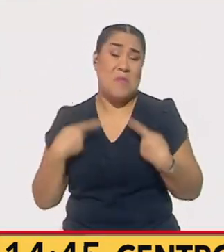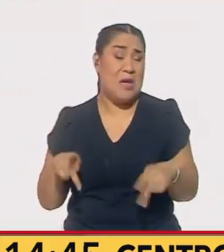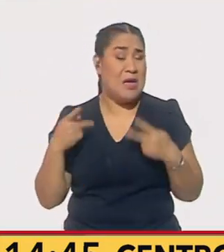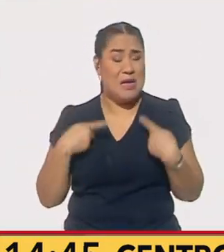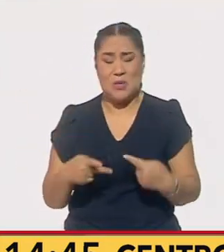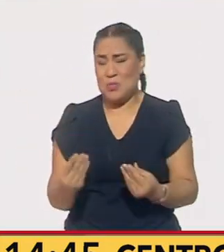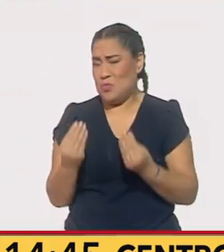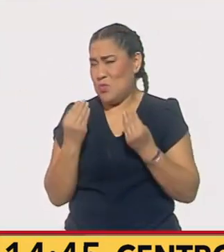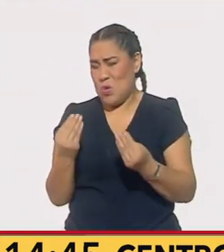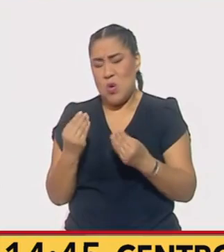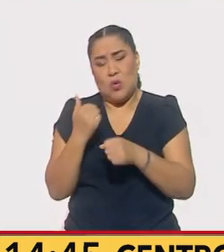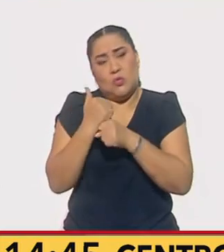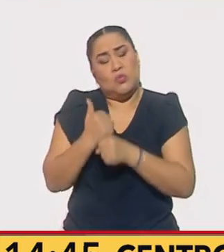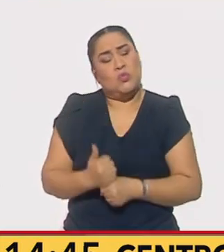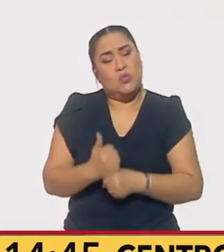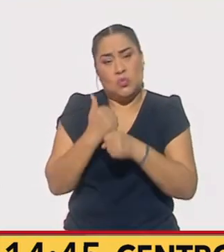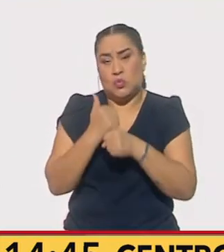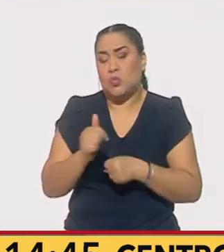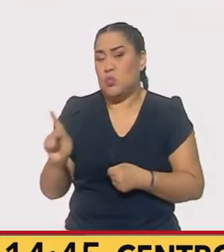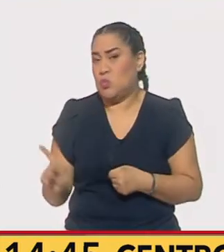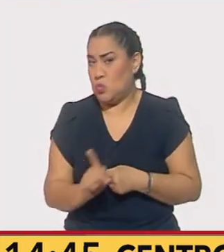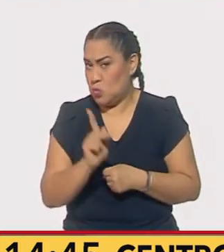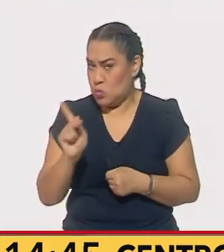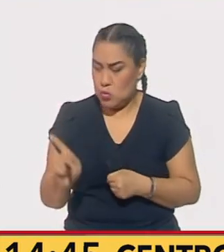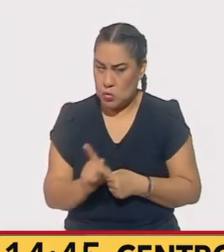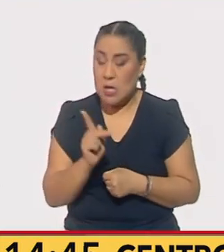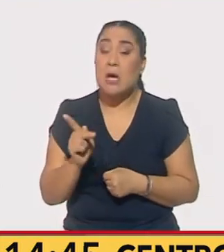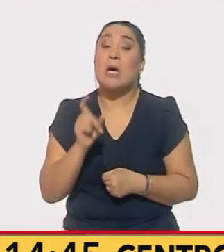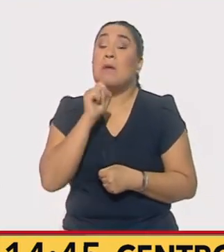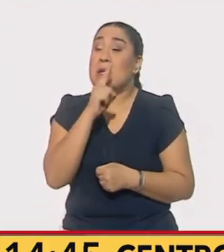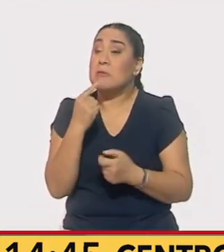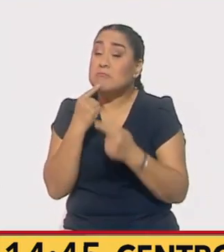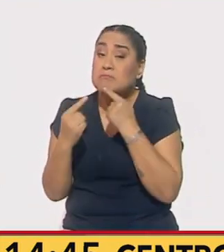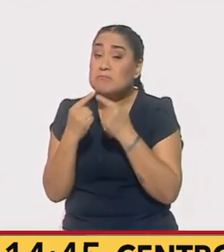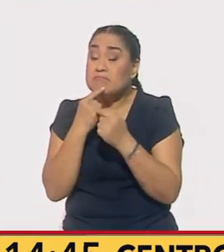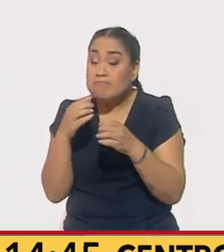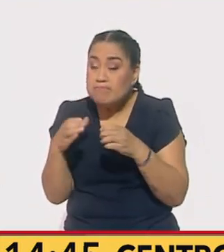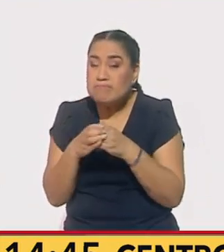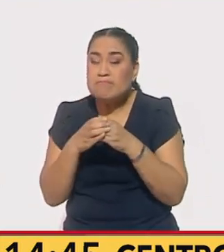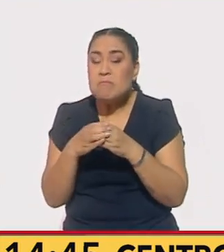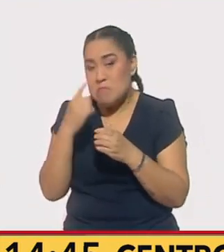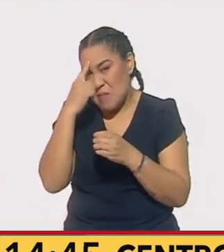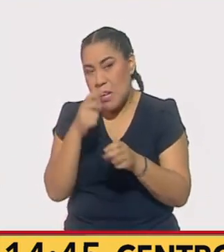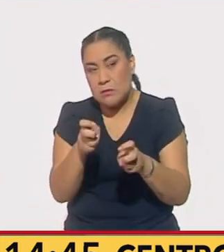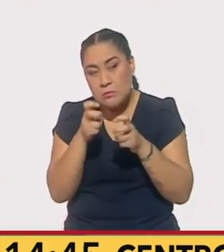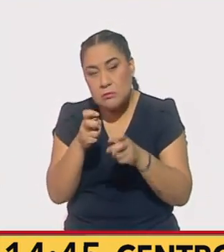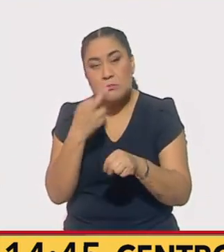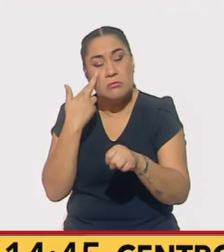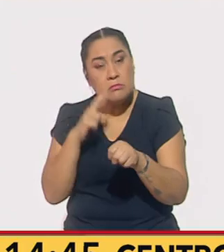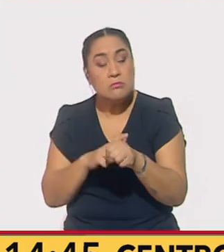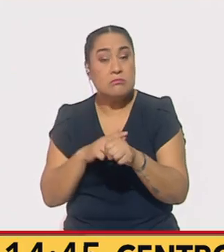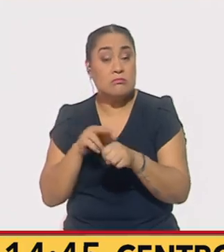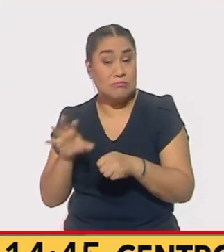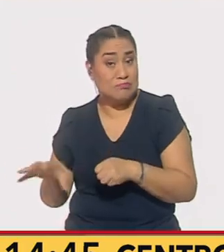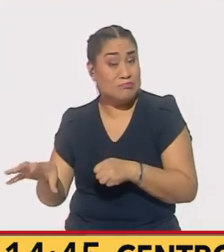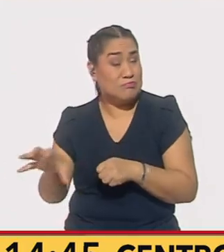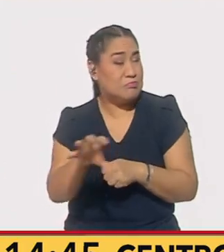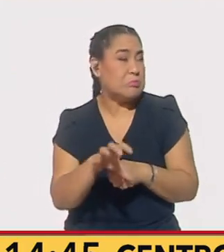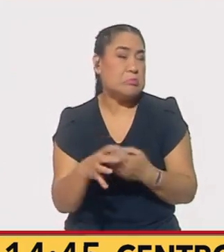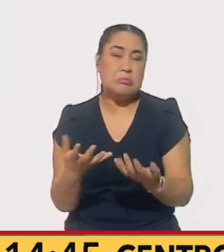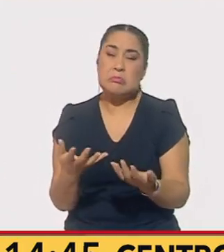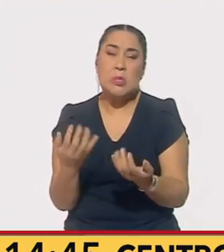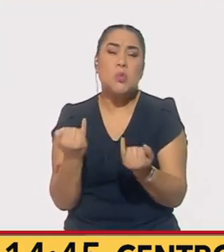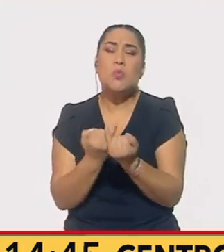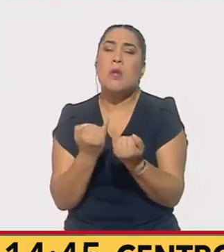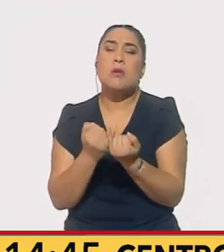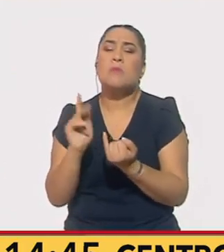mayor marginación social y núcleos organizados de la delincuencia organizada, quizás solamente parecido